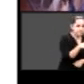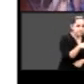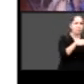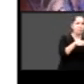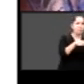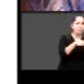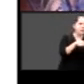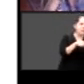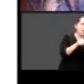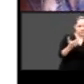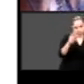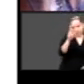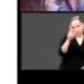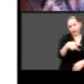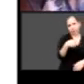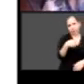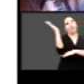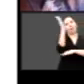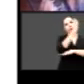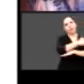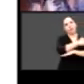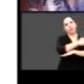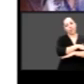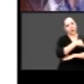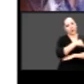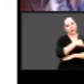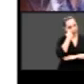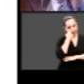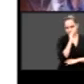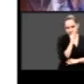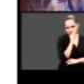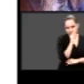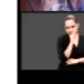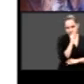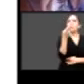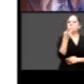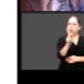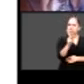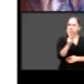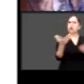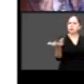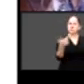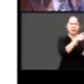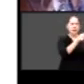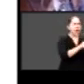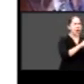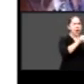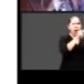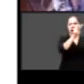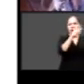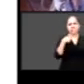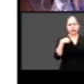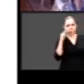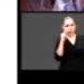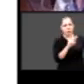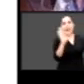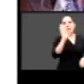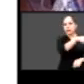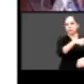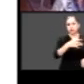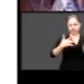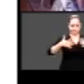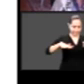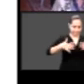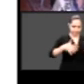todo el día haciendo esto pero sí hay que buscar las oportunidades que pueden ser incluso a la hora que los estamos vistiendo o mientras estamos